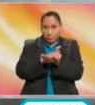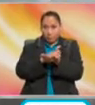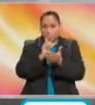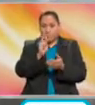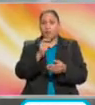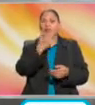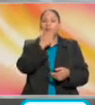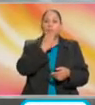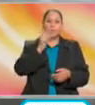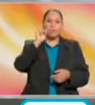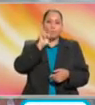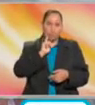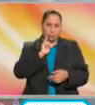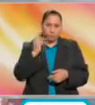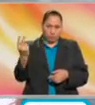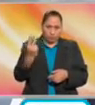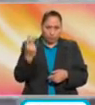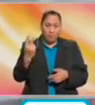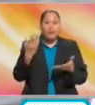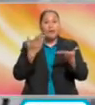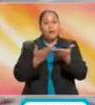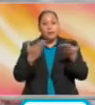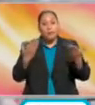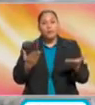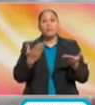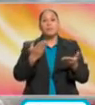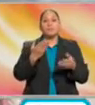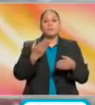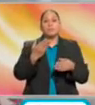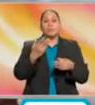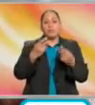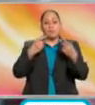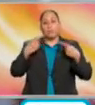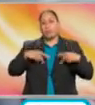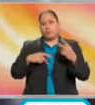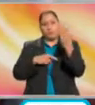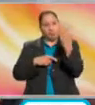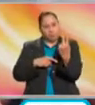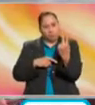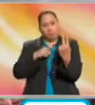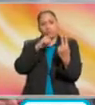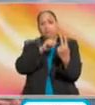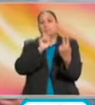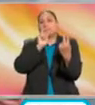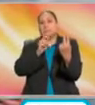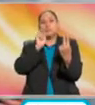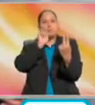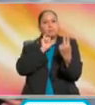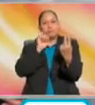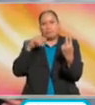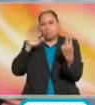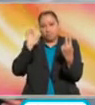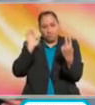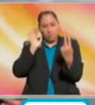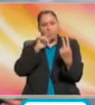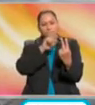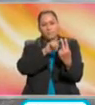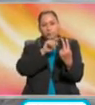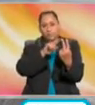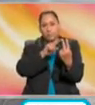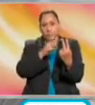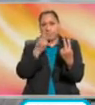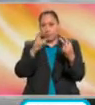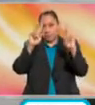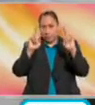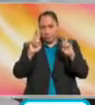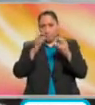entre hombre y mujer. ¿Sí? Ahora es unión entre dos personas con una concepción diversa, que es aquí un tema interesante